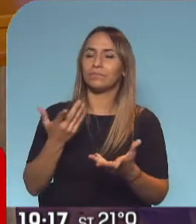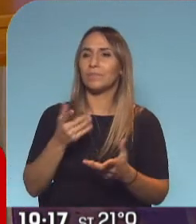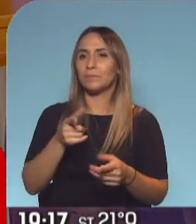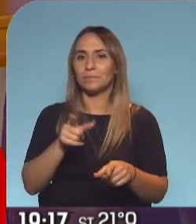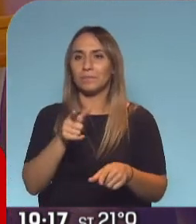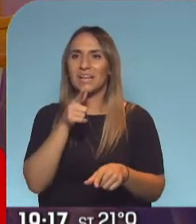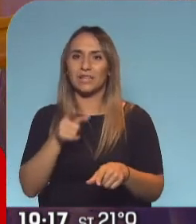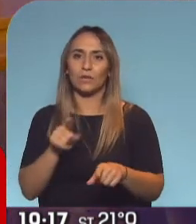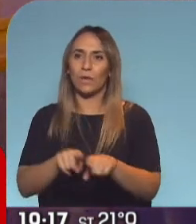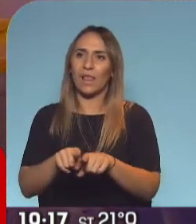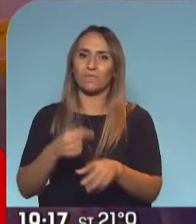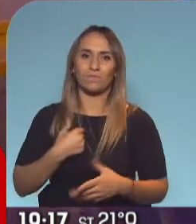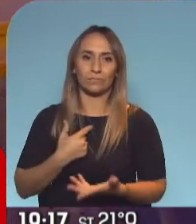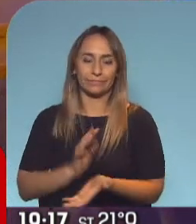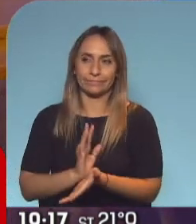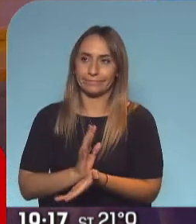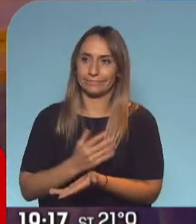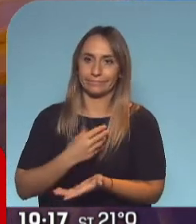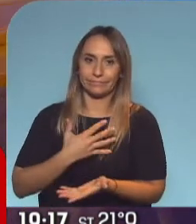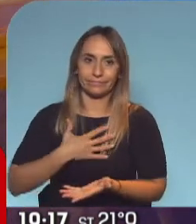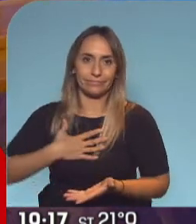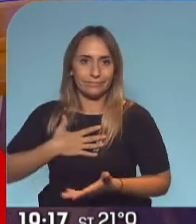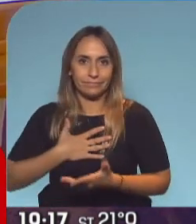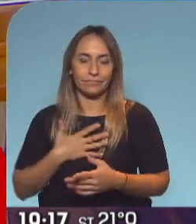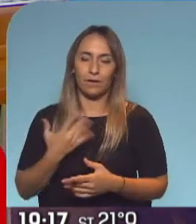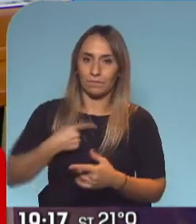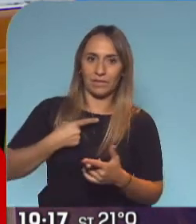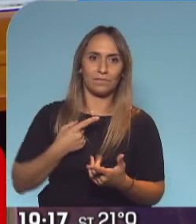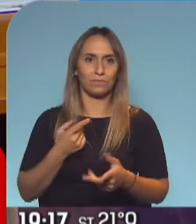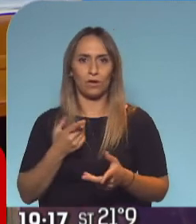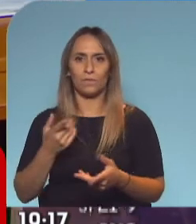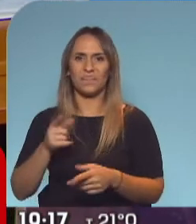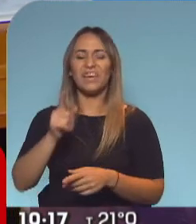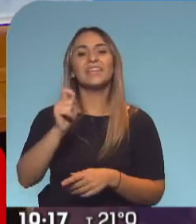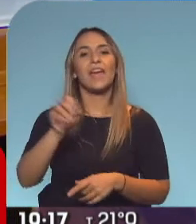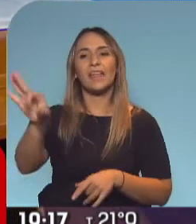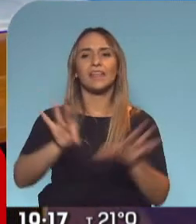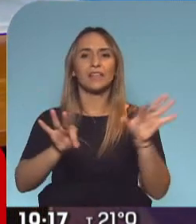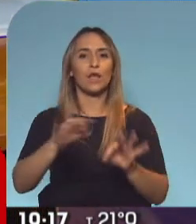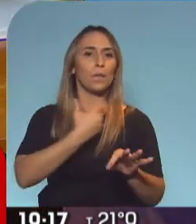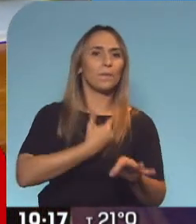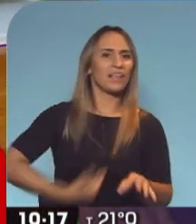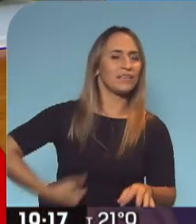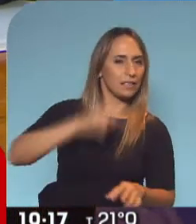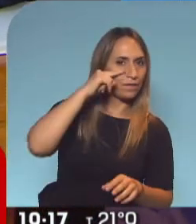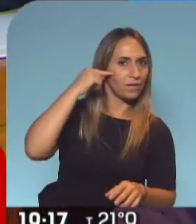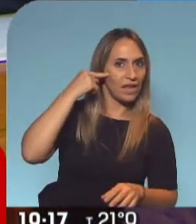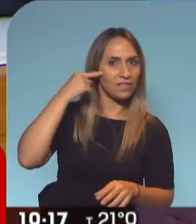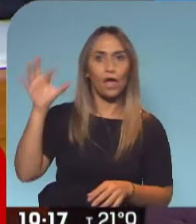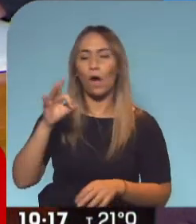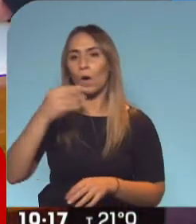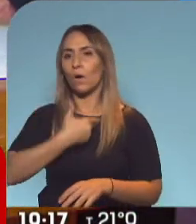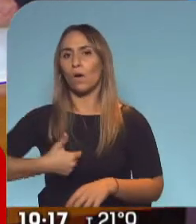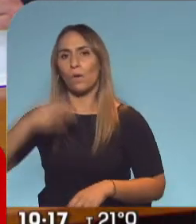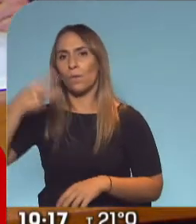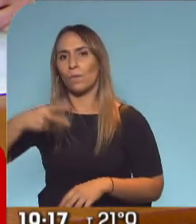medio obligados a responderla, y es: ¿quién lo puso? ¿Se lo puso el presidente, lo puso la vicepresidenta Cristina Fernández de Kirchner? Ahí, para entenderlo muy rápidamente,